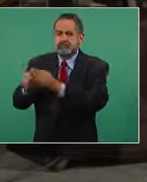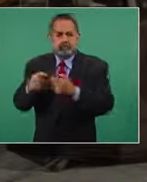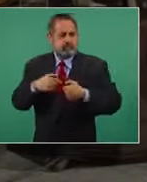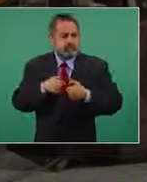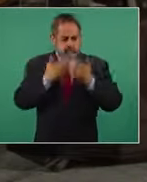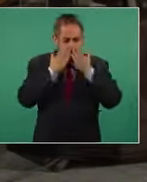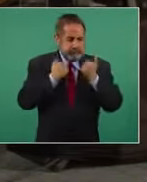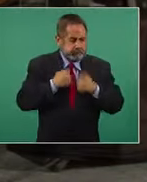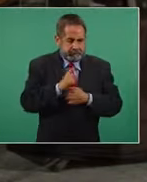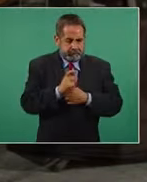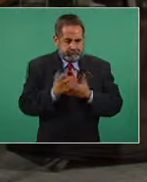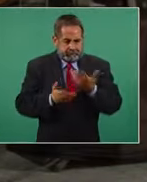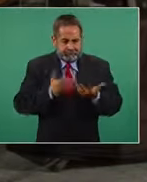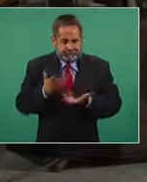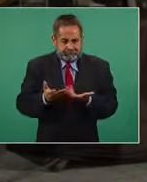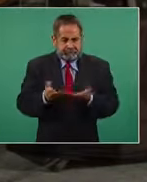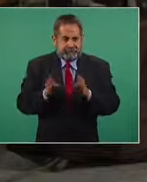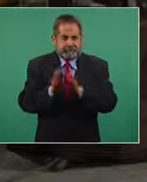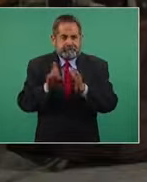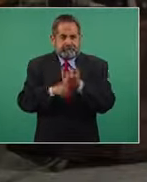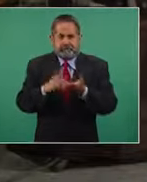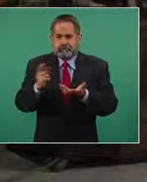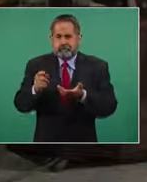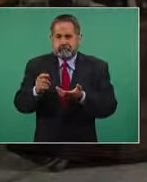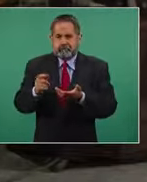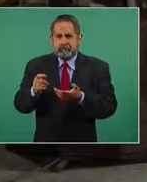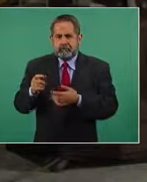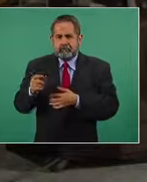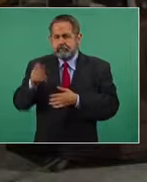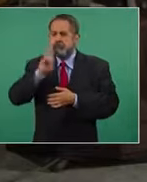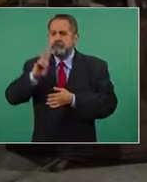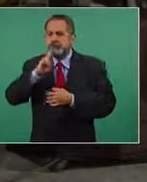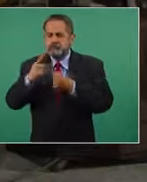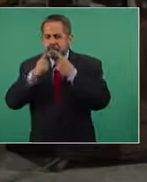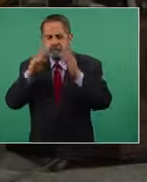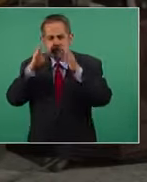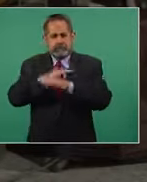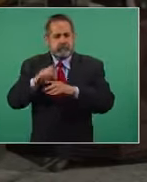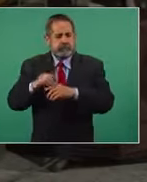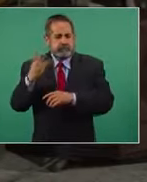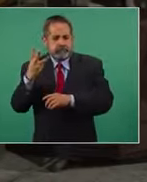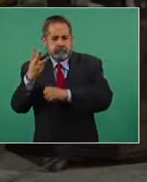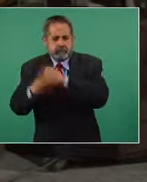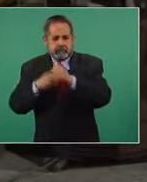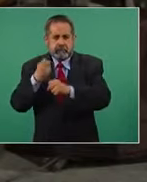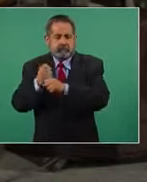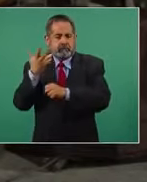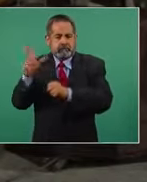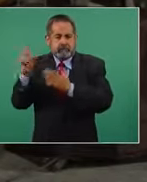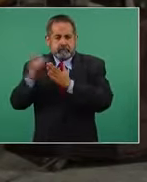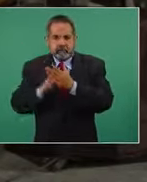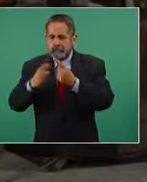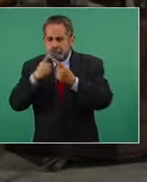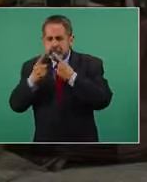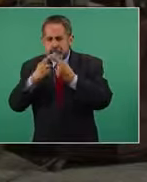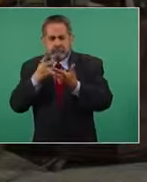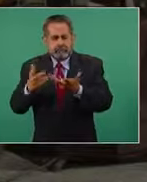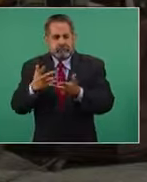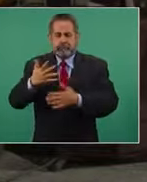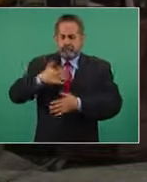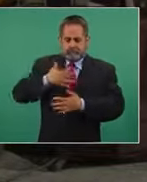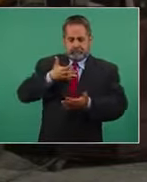no. Sí. Y entonces, si dice, bueno, vamos a mediar, pero pasan 3 años y 10 meses cuando es un